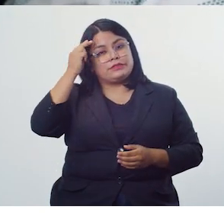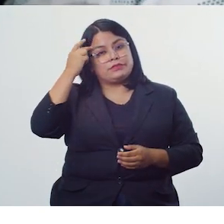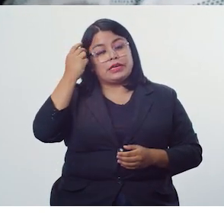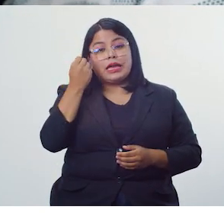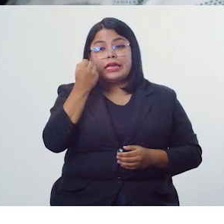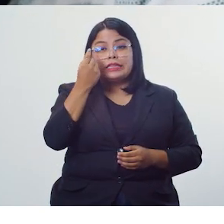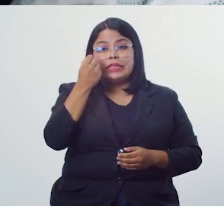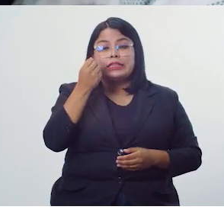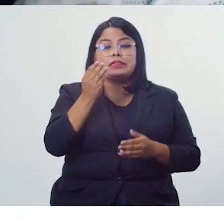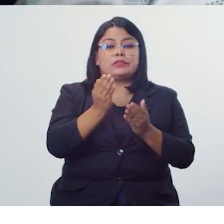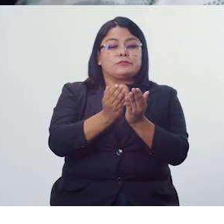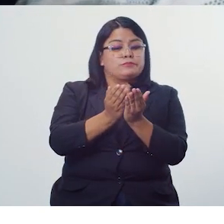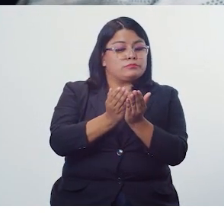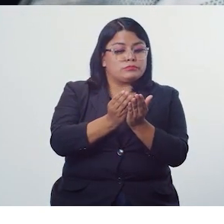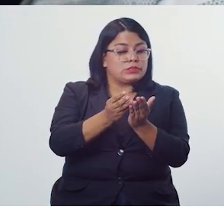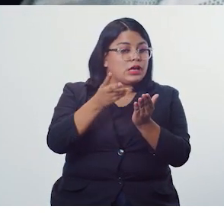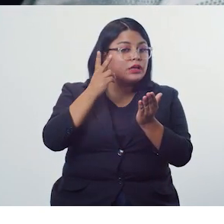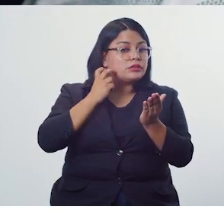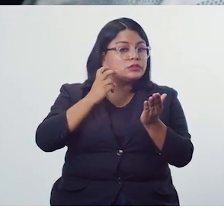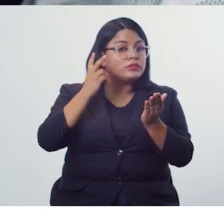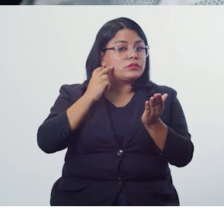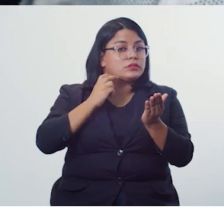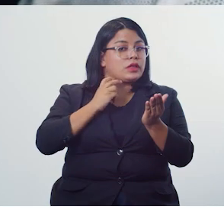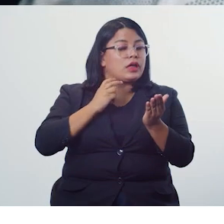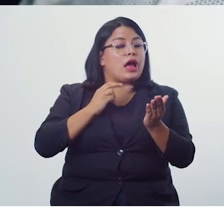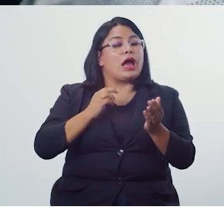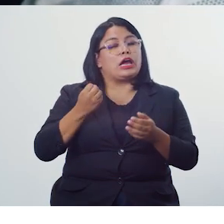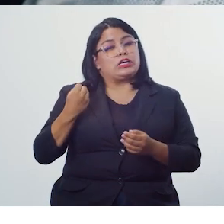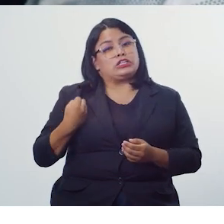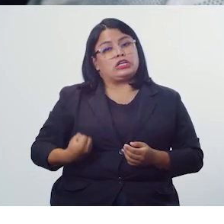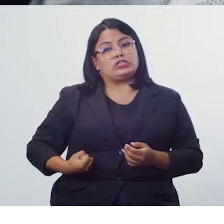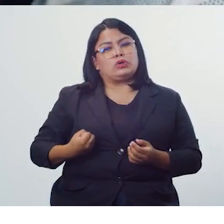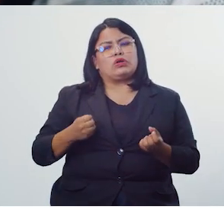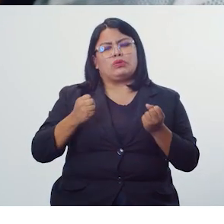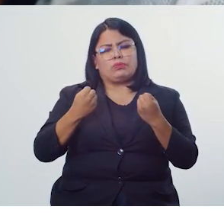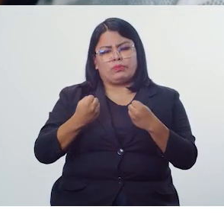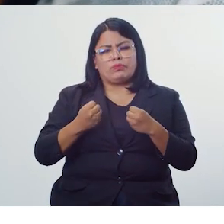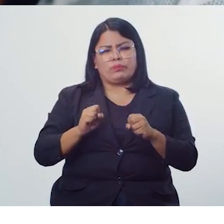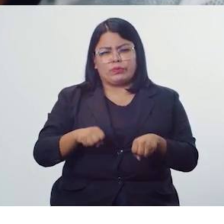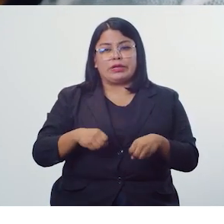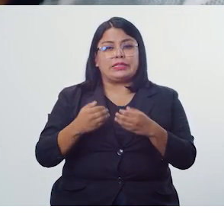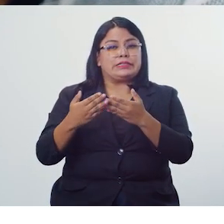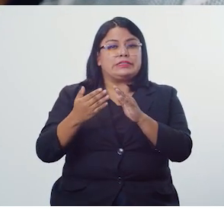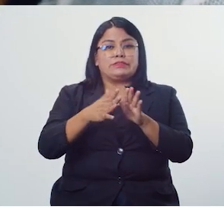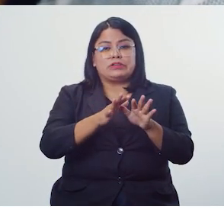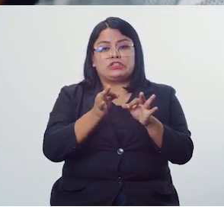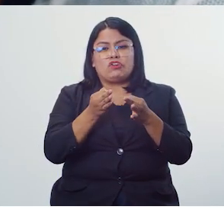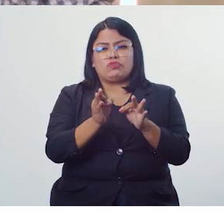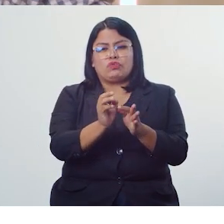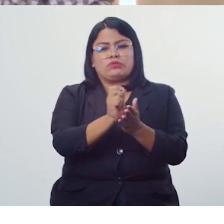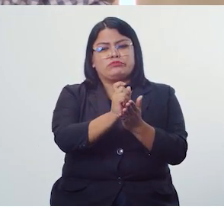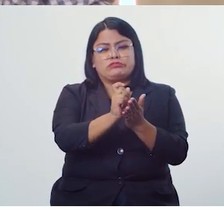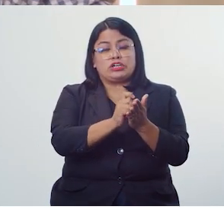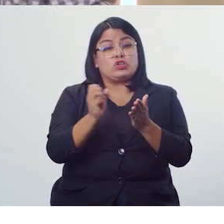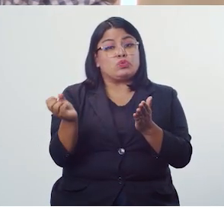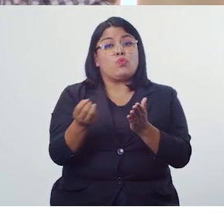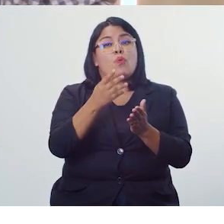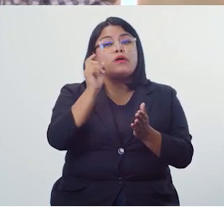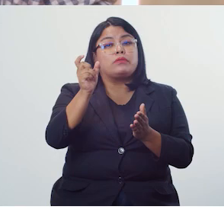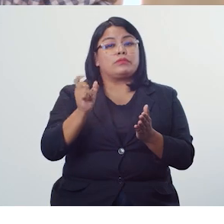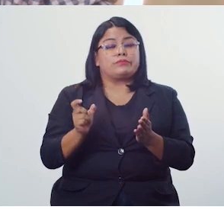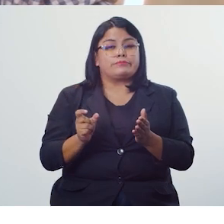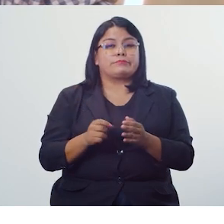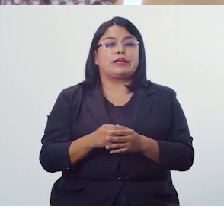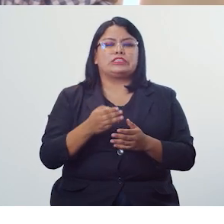a la comprensión del texto escuchado en la que se expone al estudiantado a diversas tipologías textuales y nuevo vocabulario,